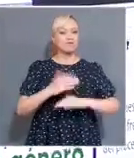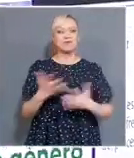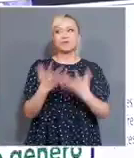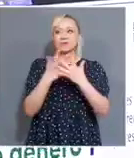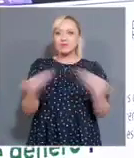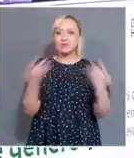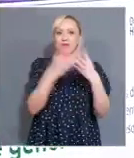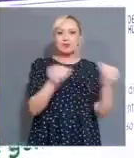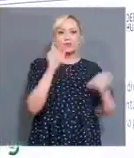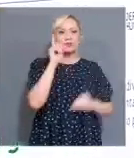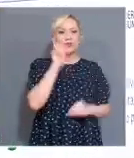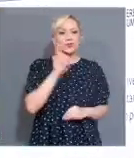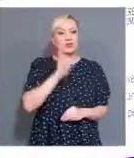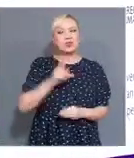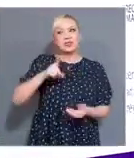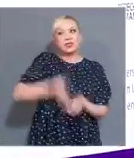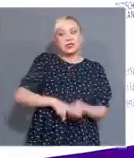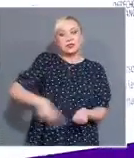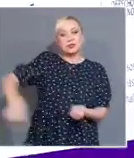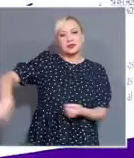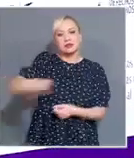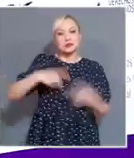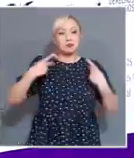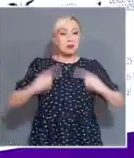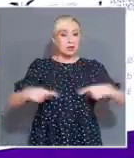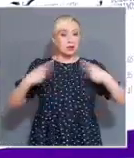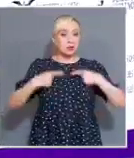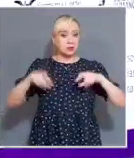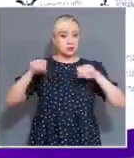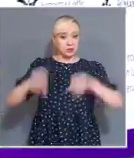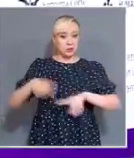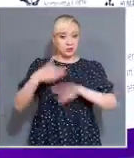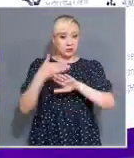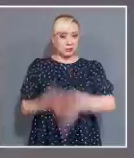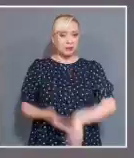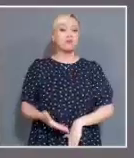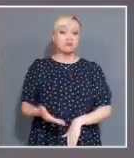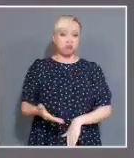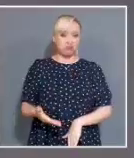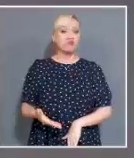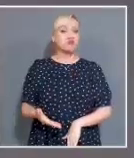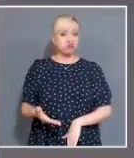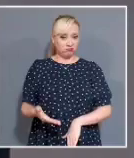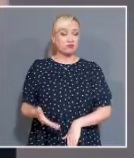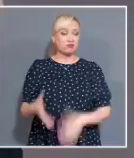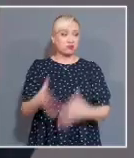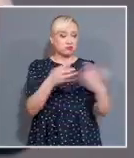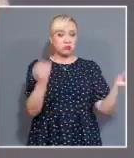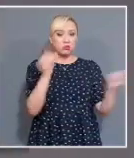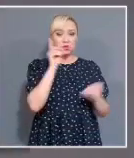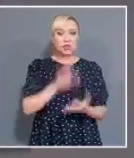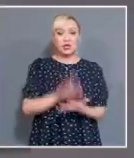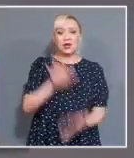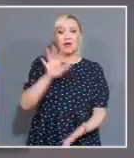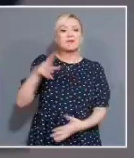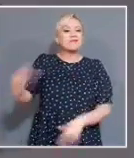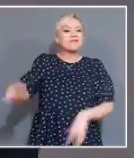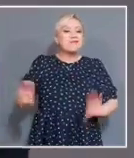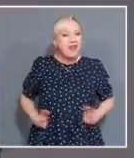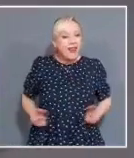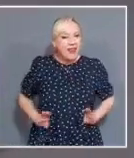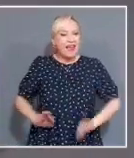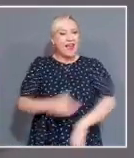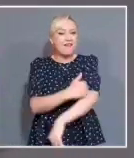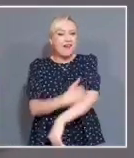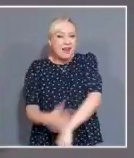por particulares, que es la principal causa de desaparición de mujeres en México. Tenemos un problema, ¿no? Que varios delitos puedan